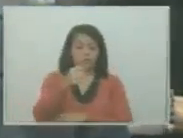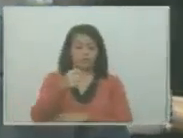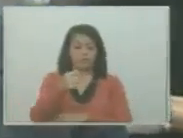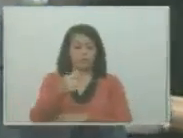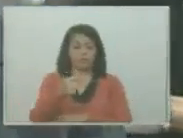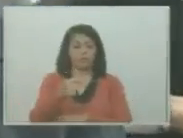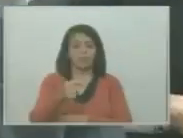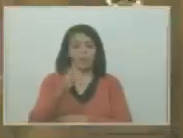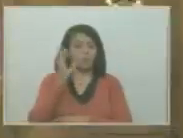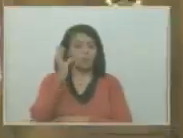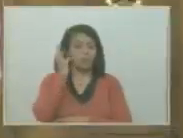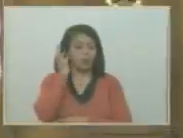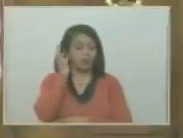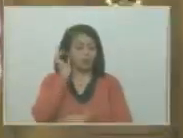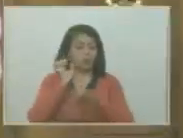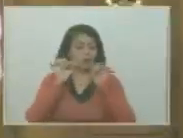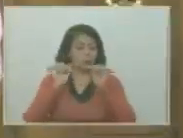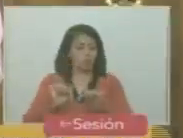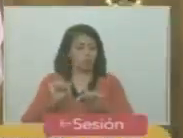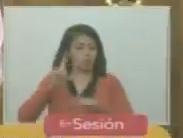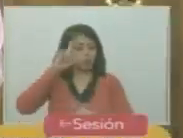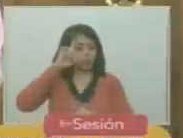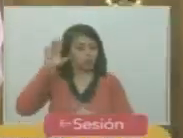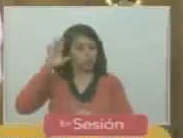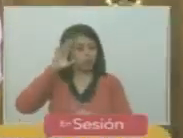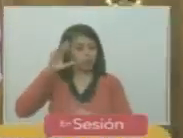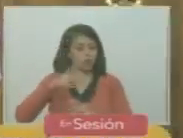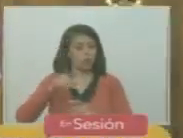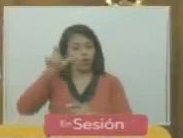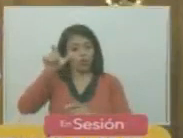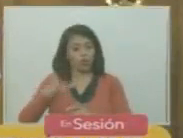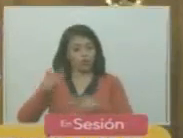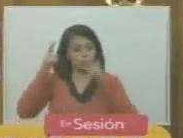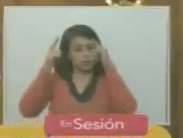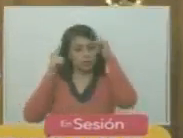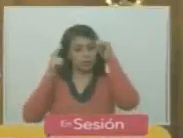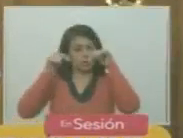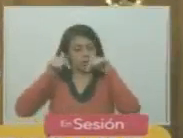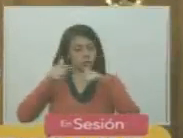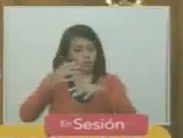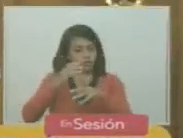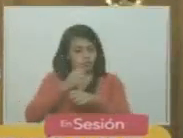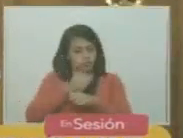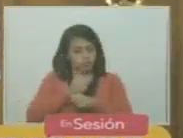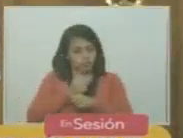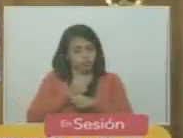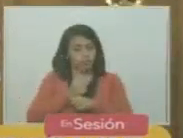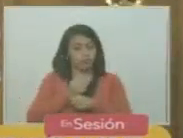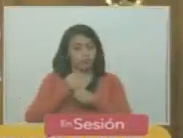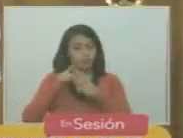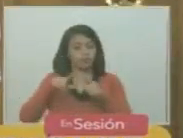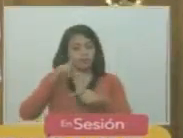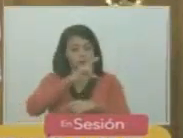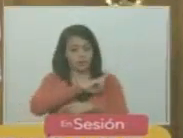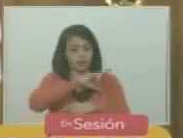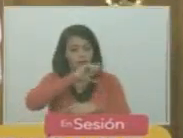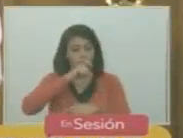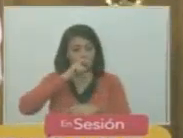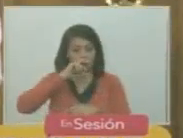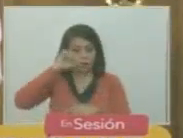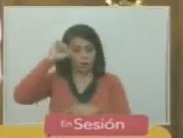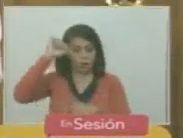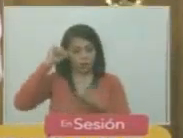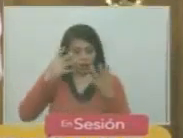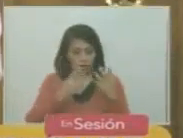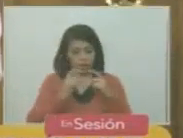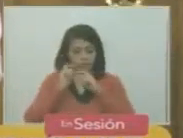del género femenino. El sueño de nuestro gigante Chávez, hoy afianzado en nuestro comandante en jefe Nicolás Maduro